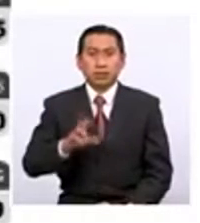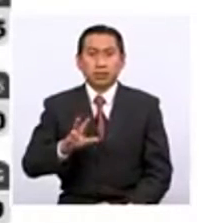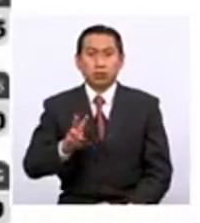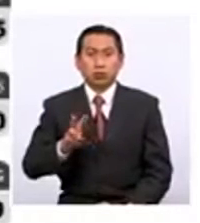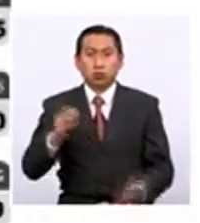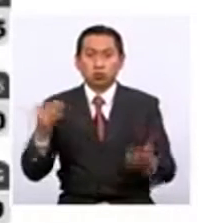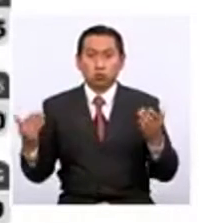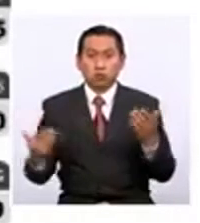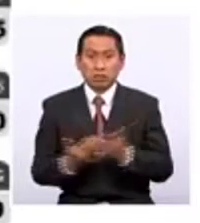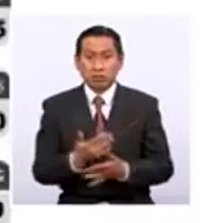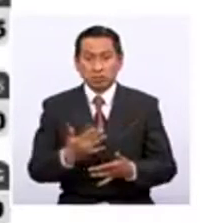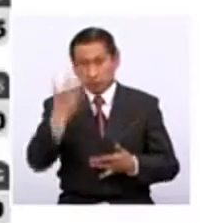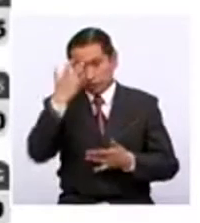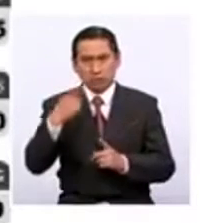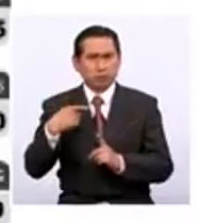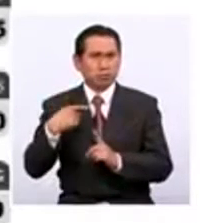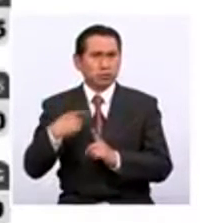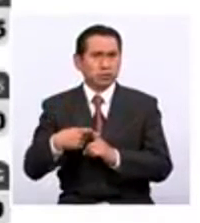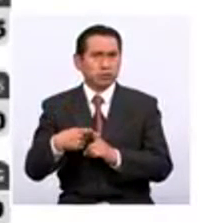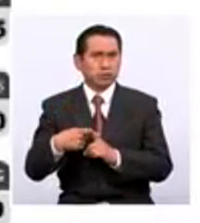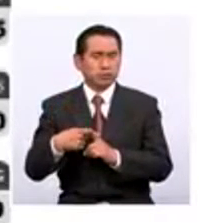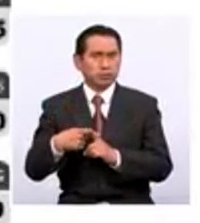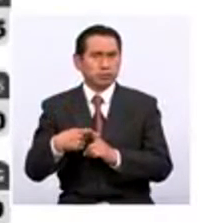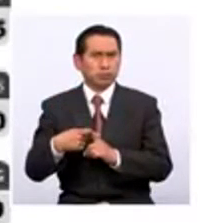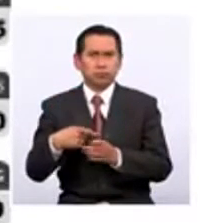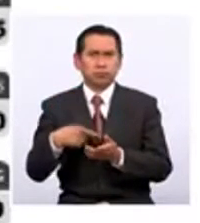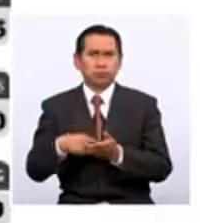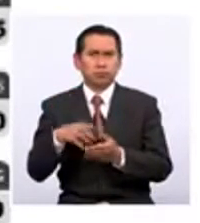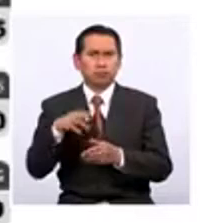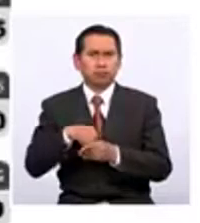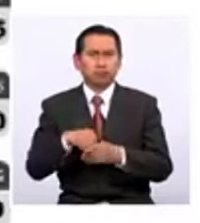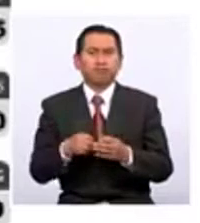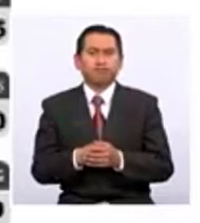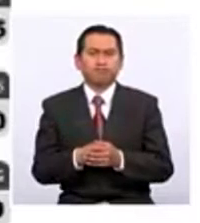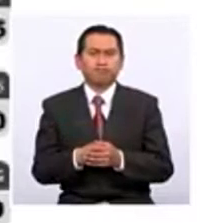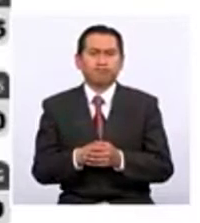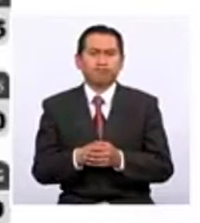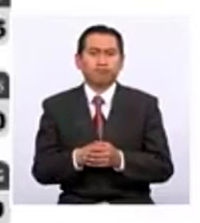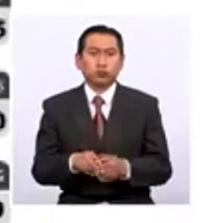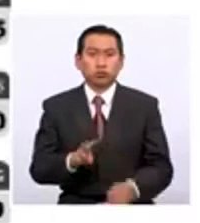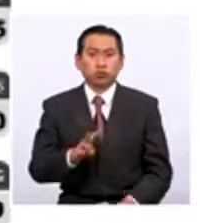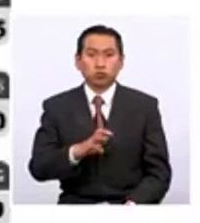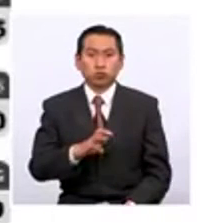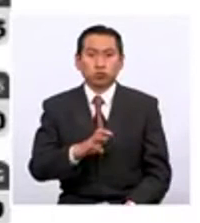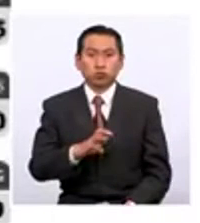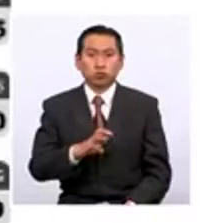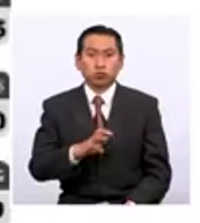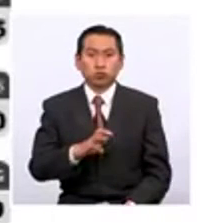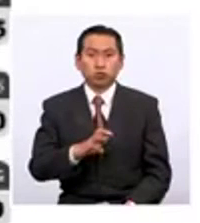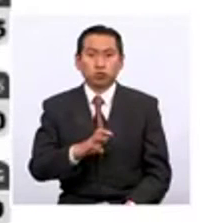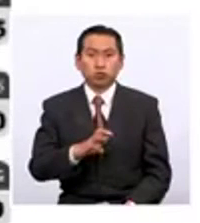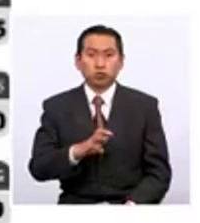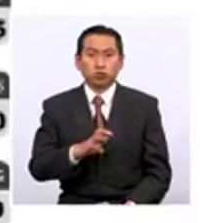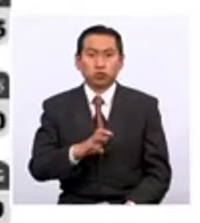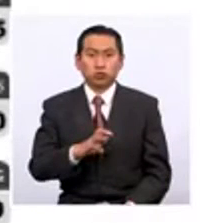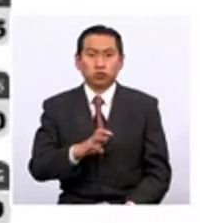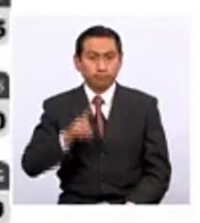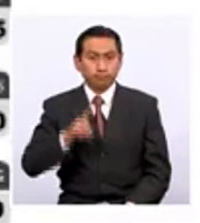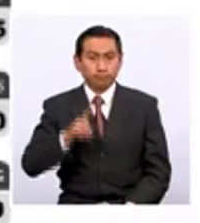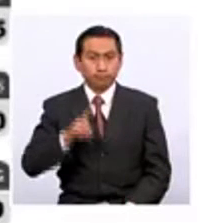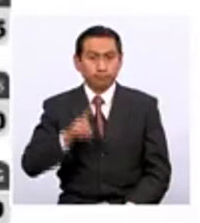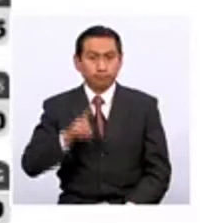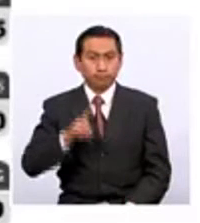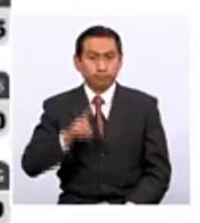632 nuevos casos positivos que corresponden a 280 Tarija,